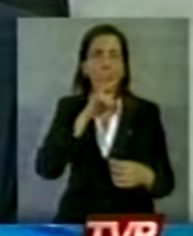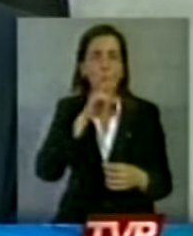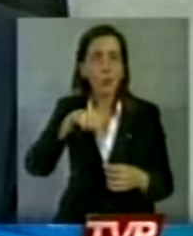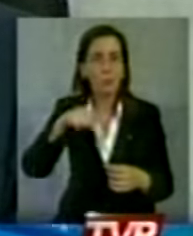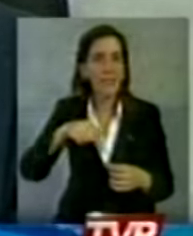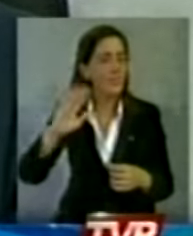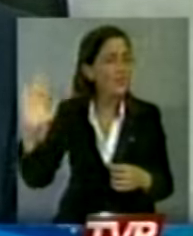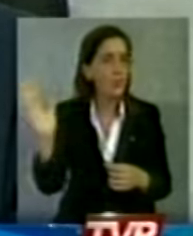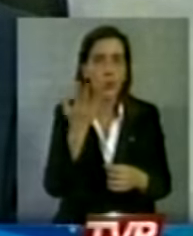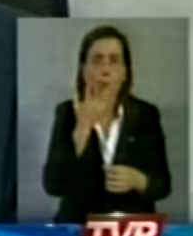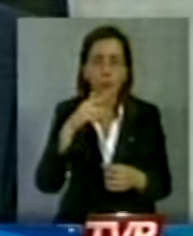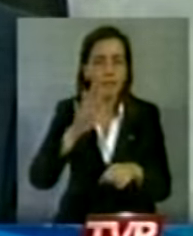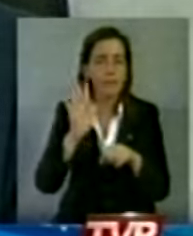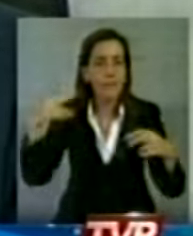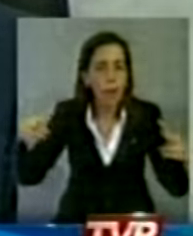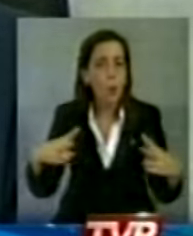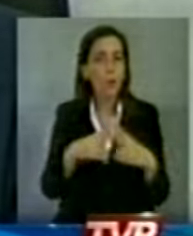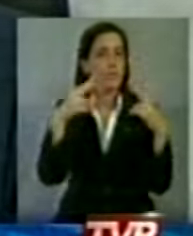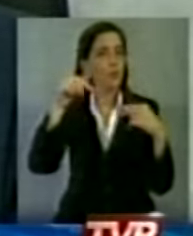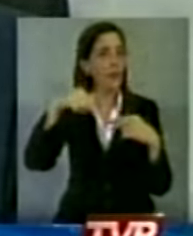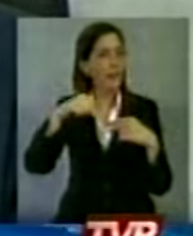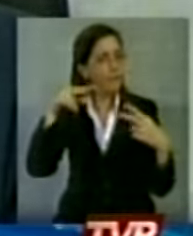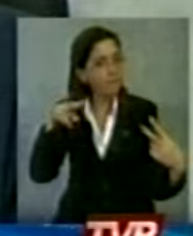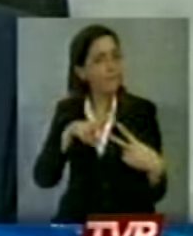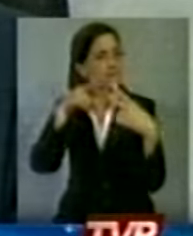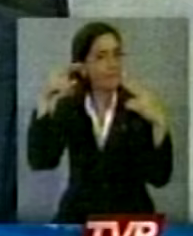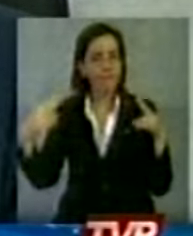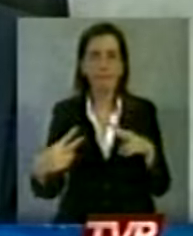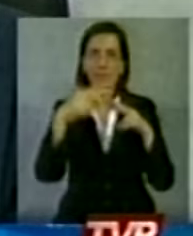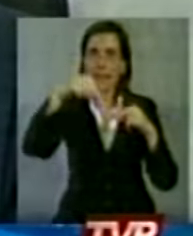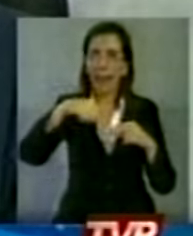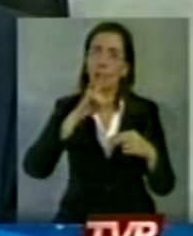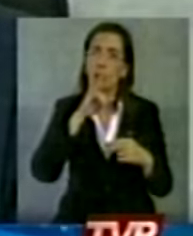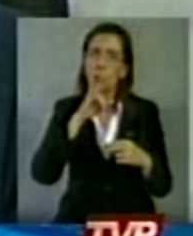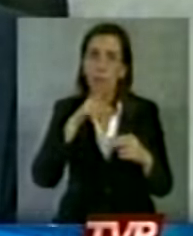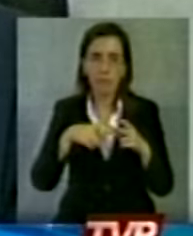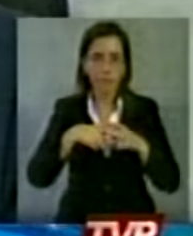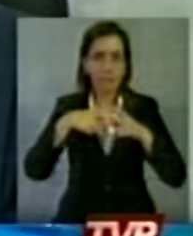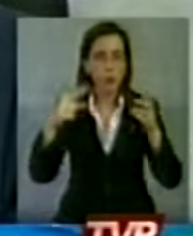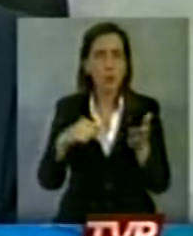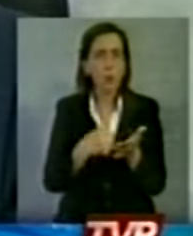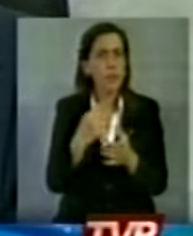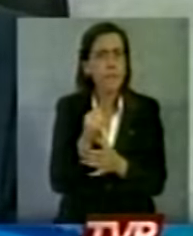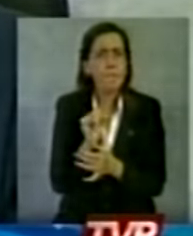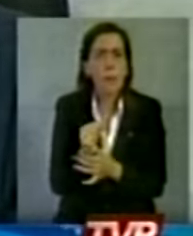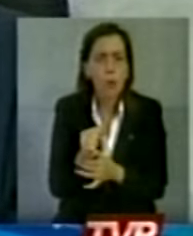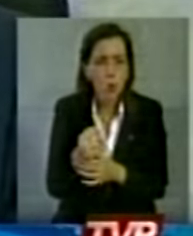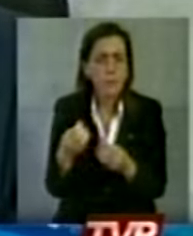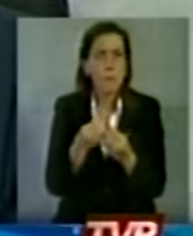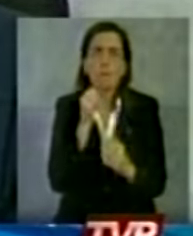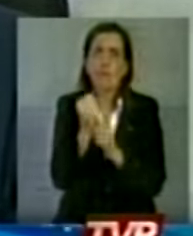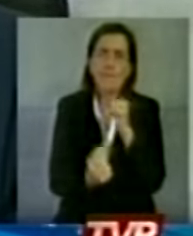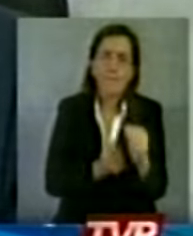Tucumán, tierra de encuentro y civilizaciones que emerge como urbe de vida industrial y